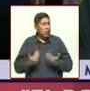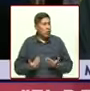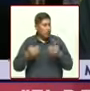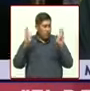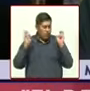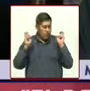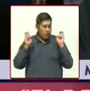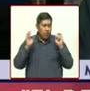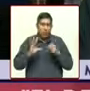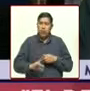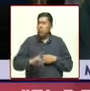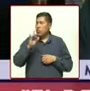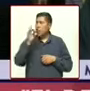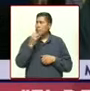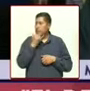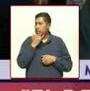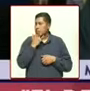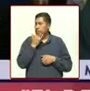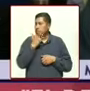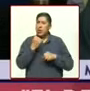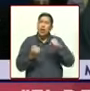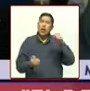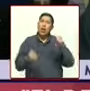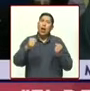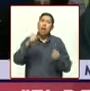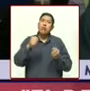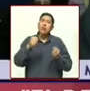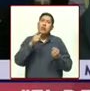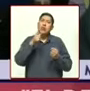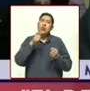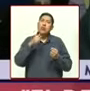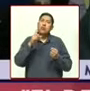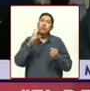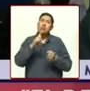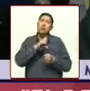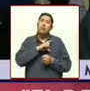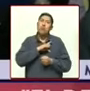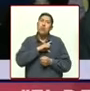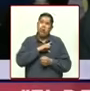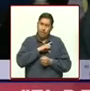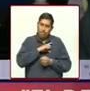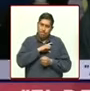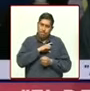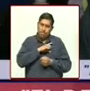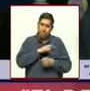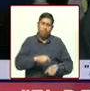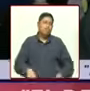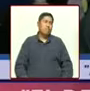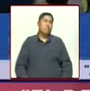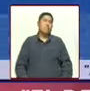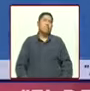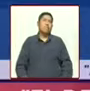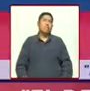caso se ha encontrado el vehículo en posesión de un funcionario policial.